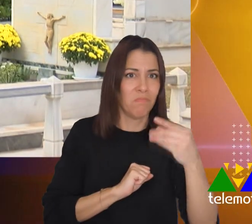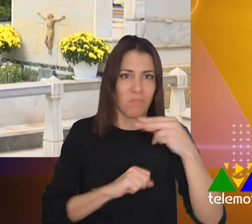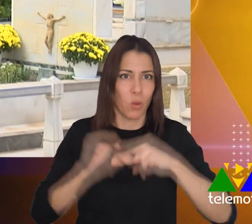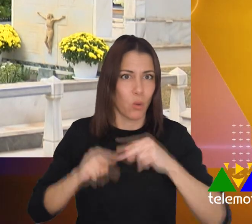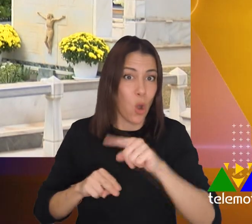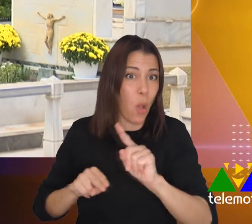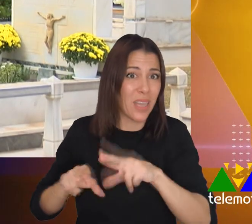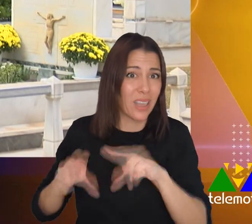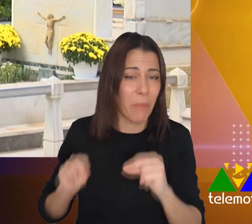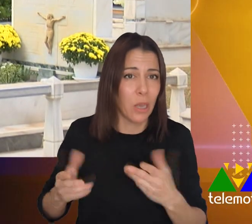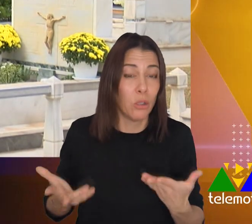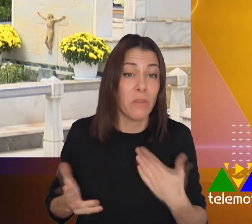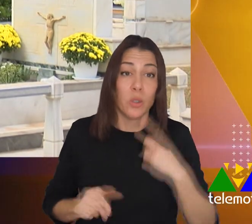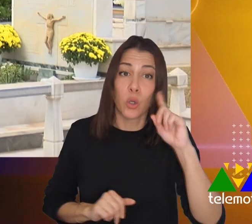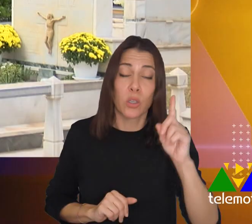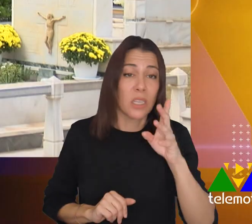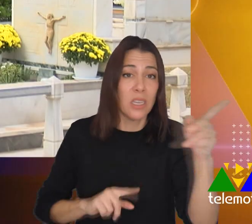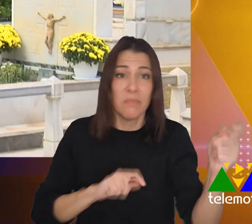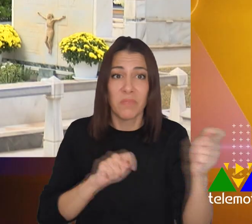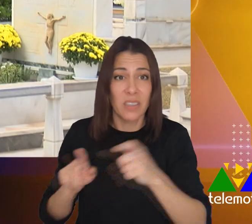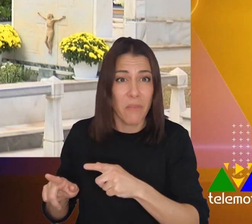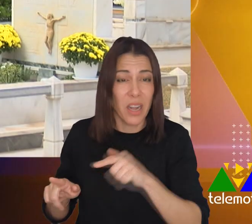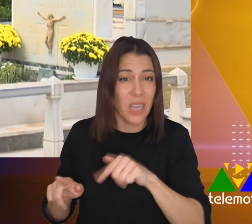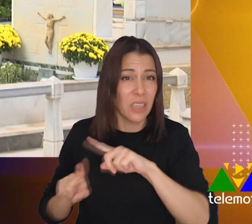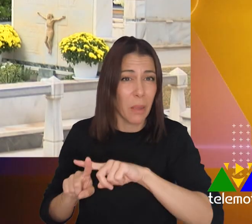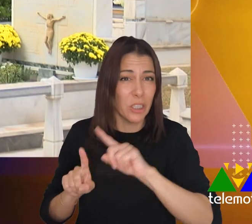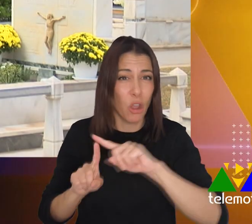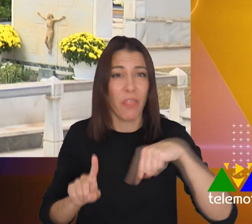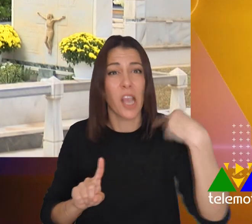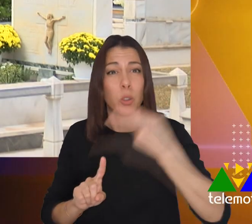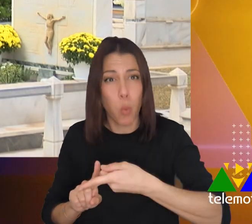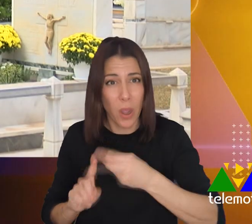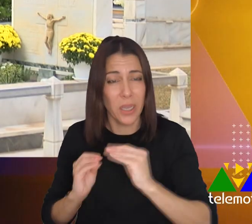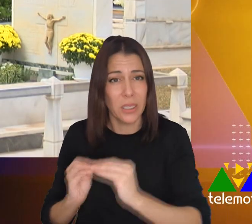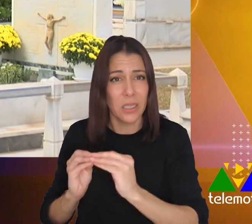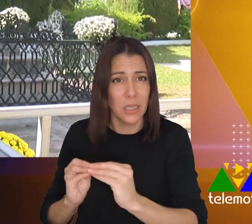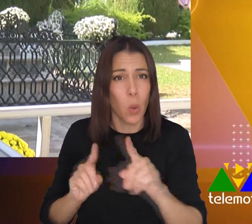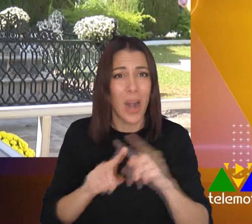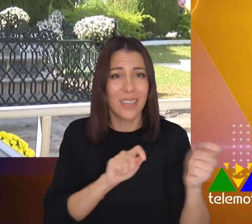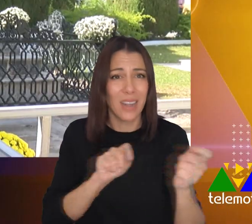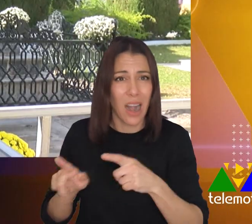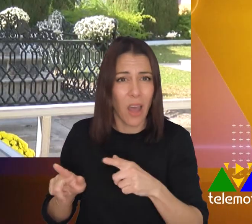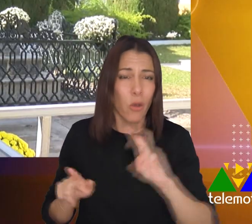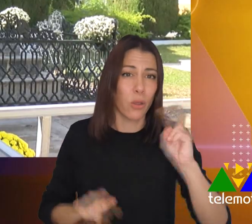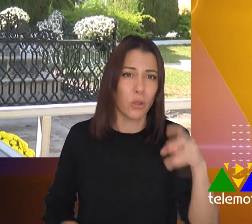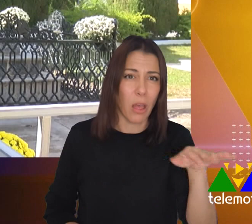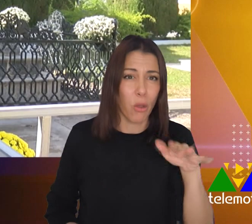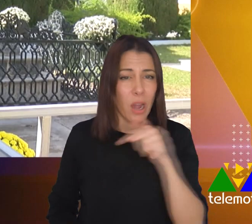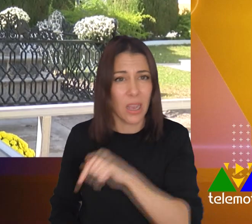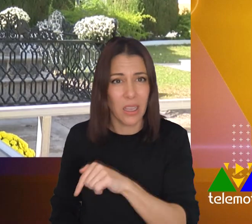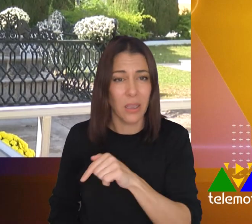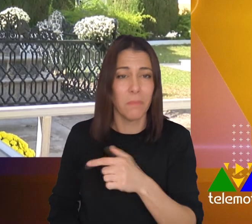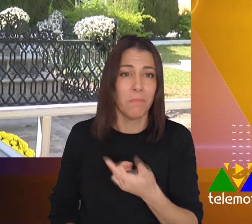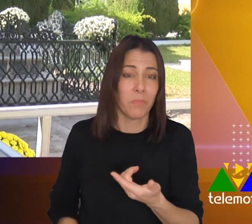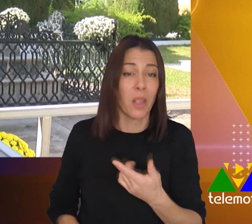Lo que no sabemos es si se trae el enterramiento después, se hace un traslado después de otro sitio aquí a este